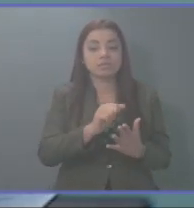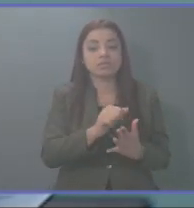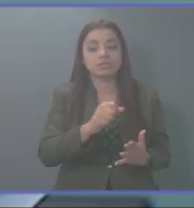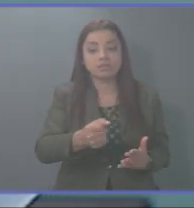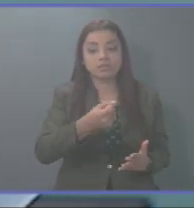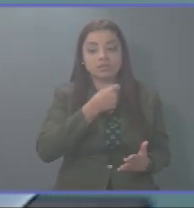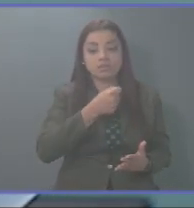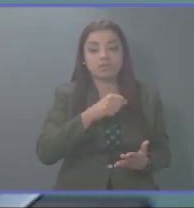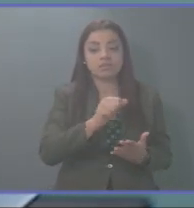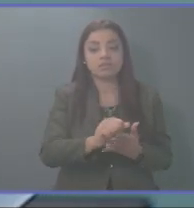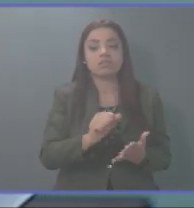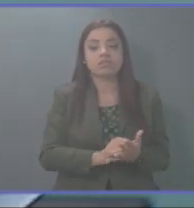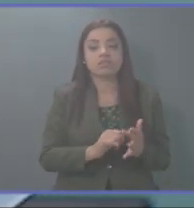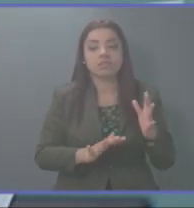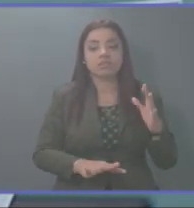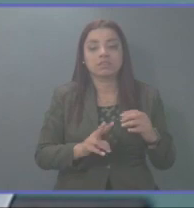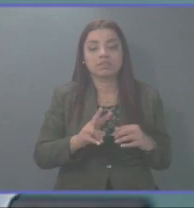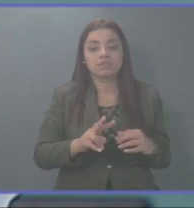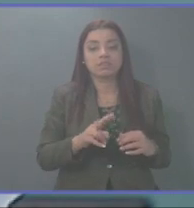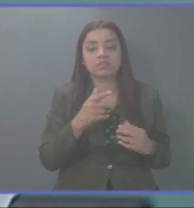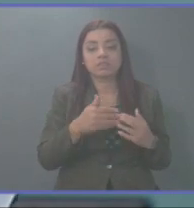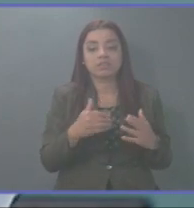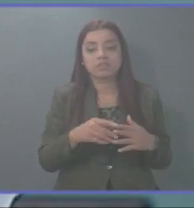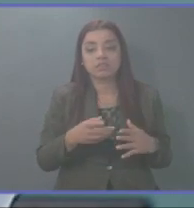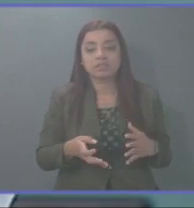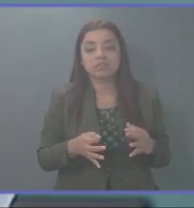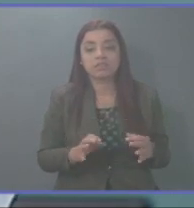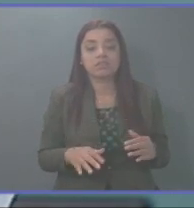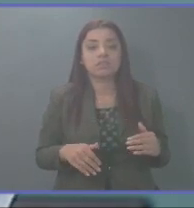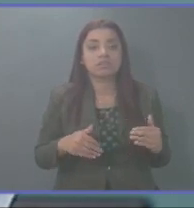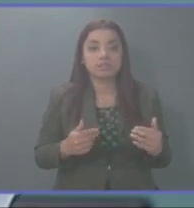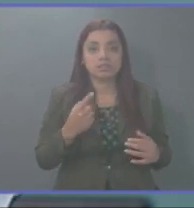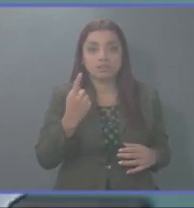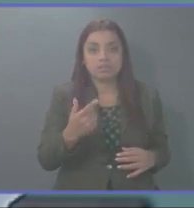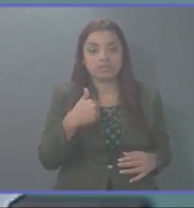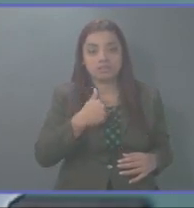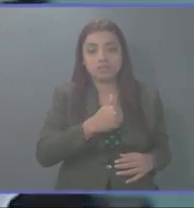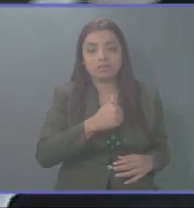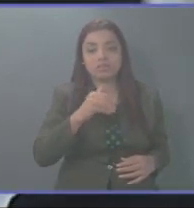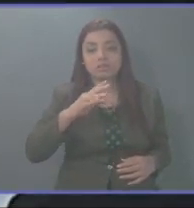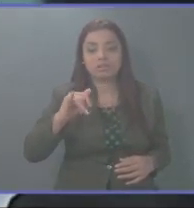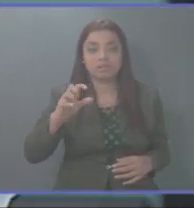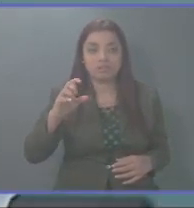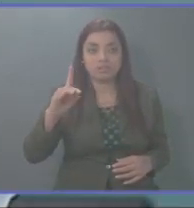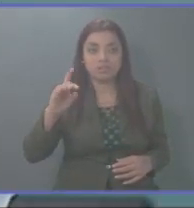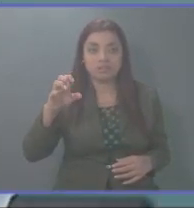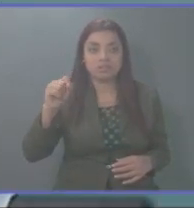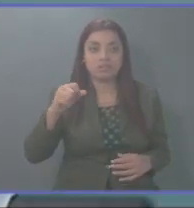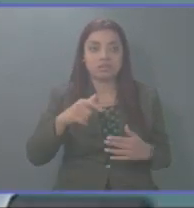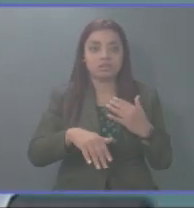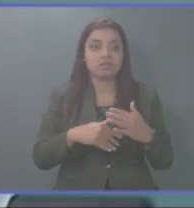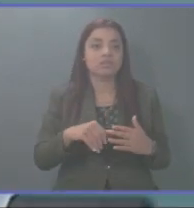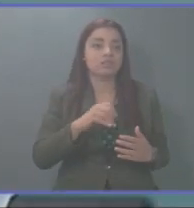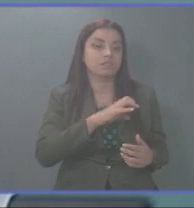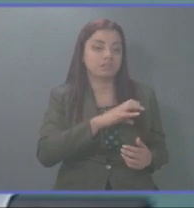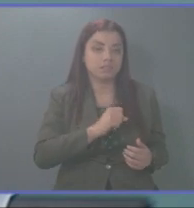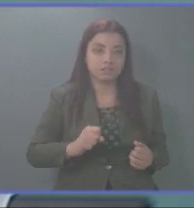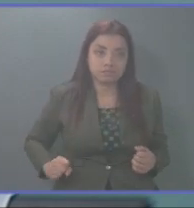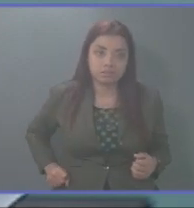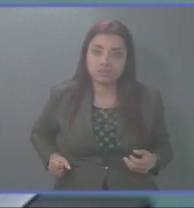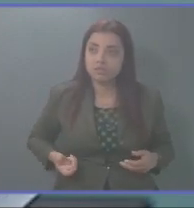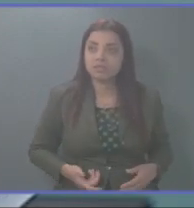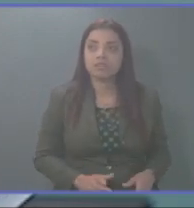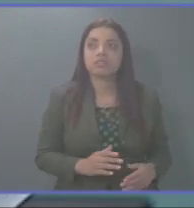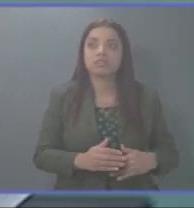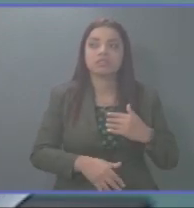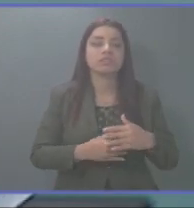del artículo 12 de la siguiente manera. Para ser miembro de una GEDEX se requiere ser salvadoreño, tener la instrucción necesaria